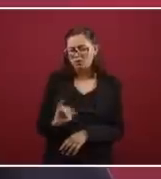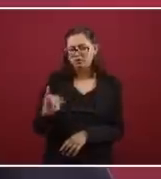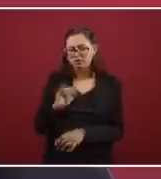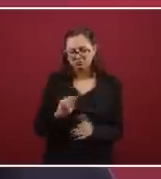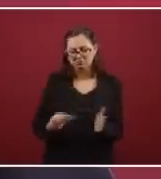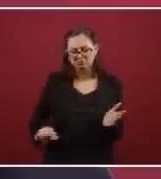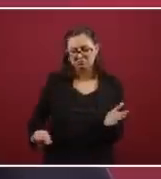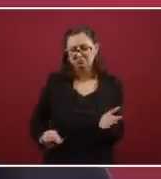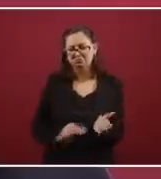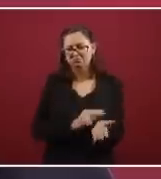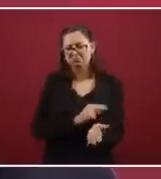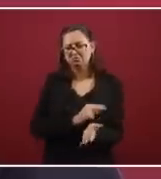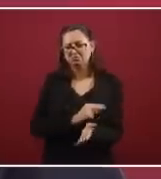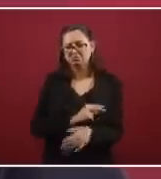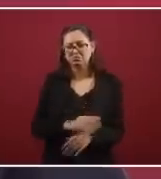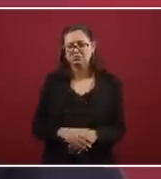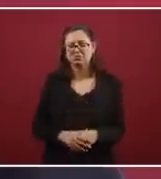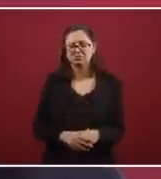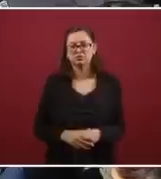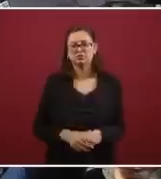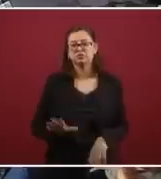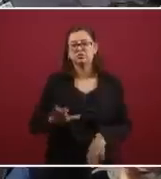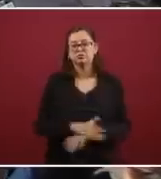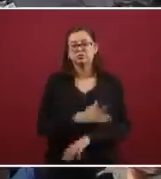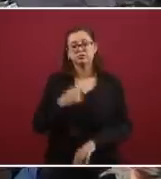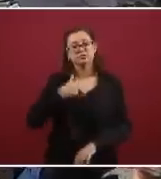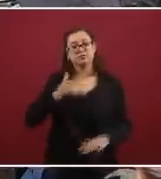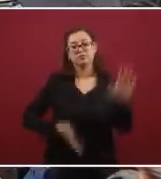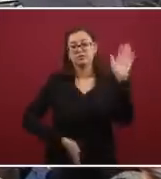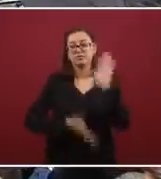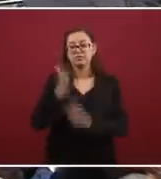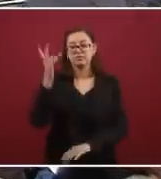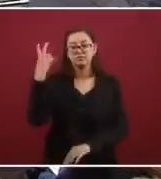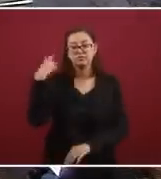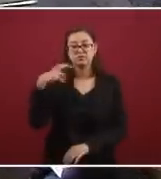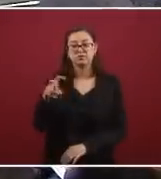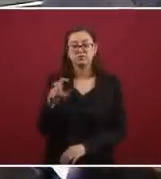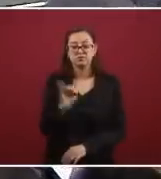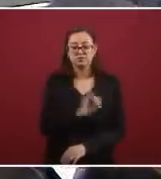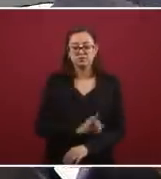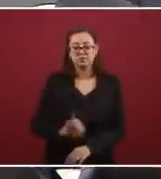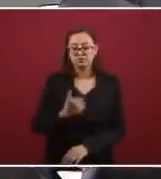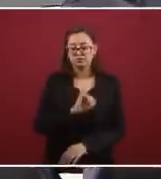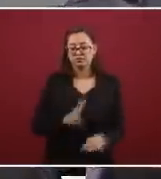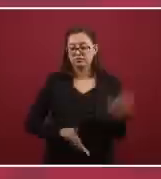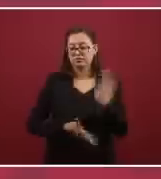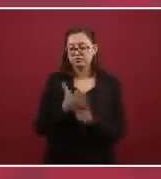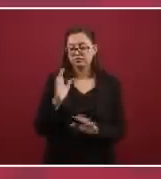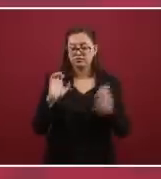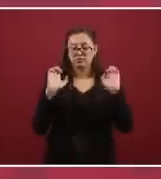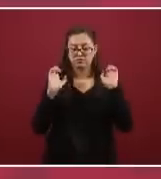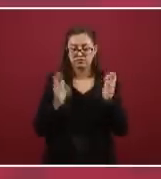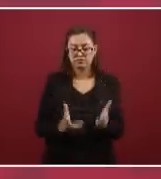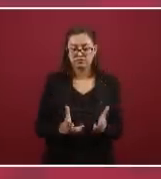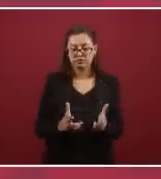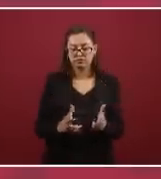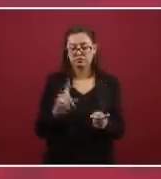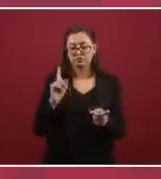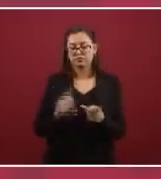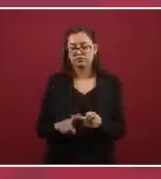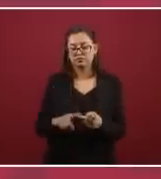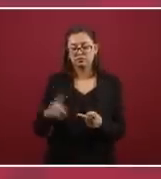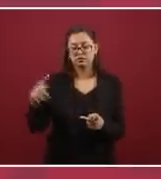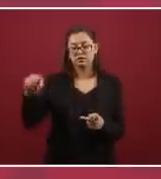porque salimos desde el jueves, vamos a Chiapas y vamos a estar en